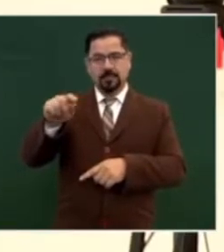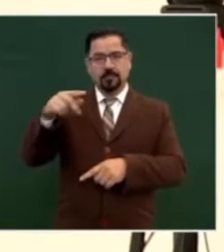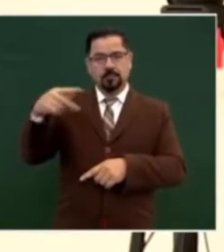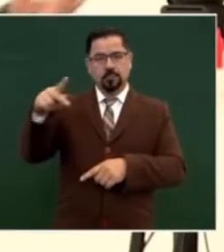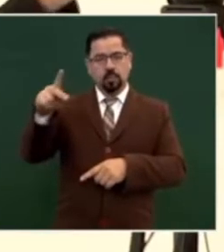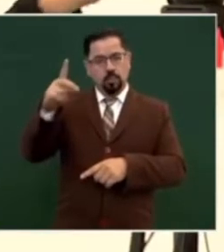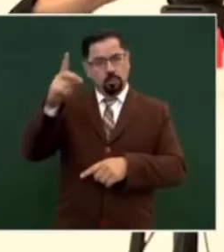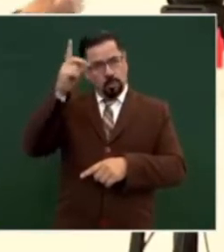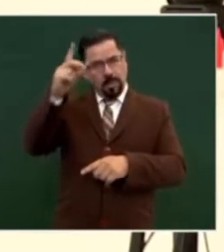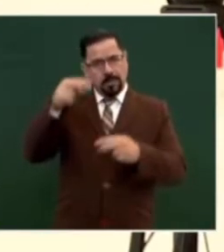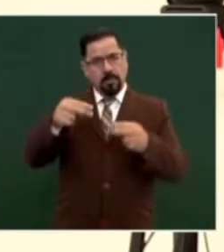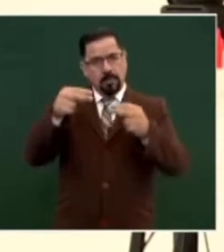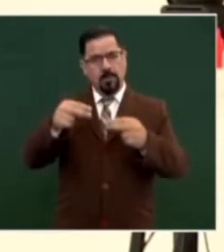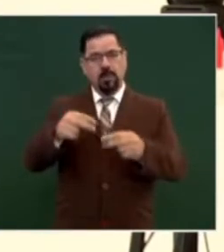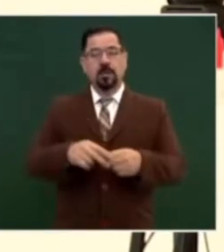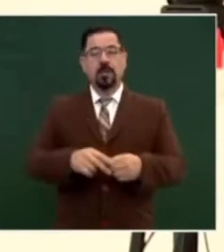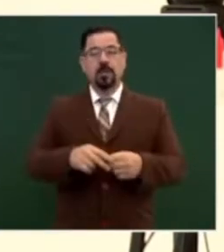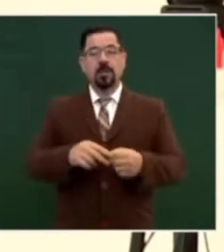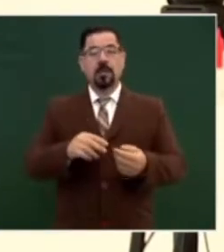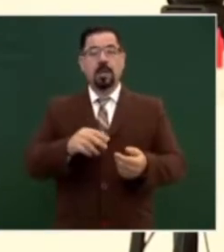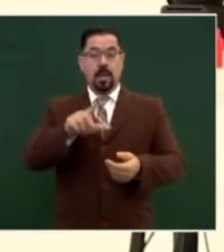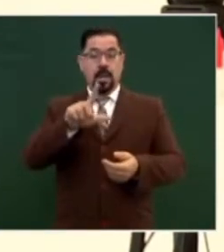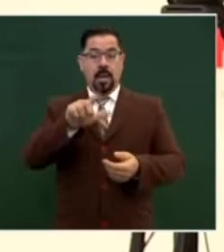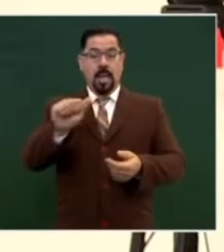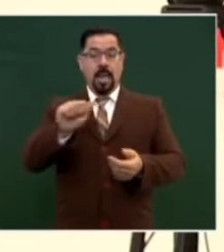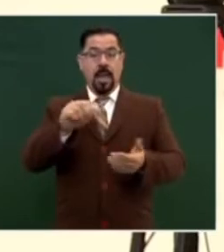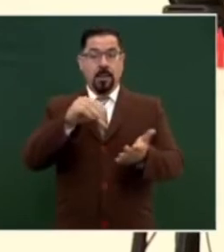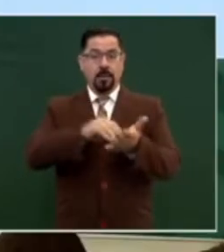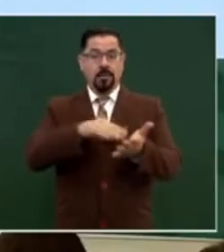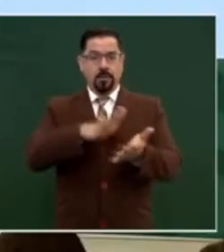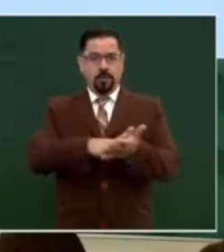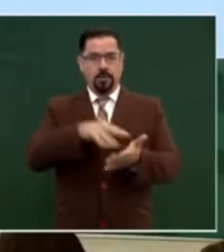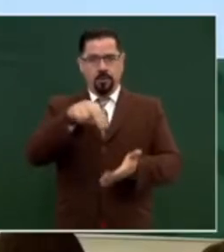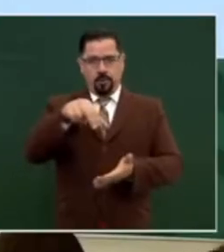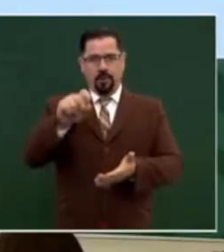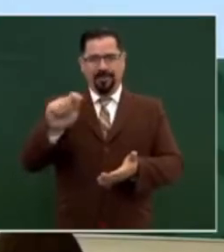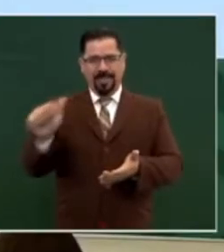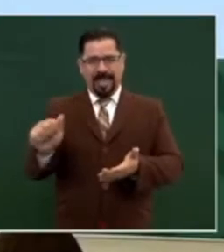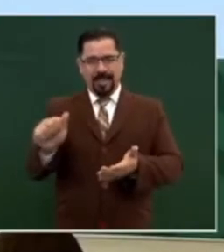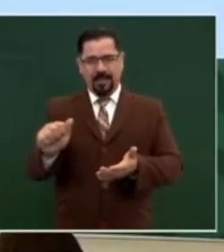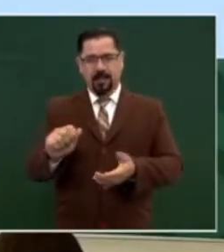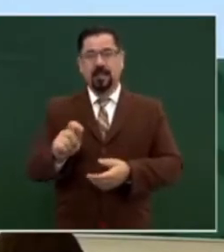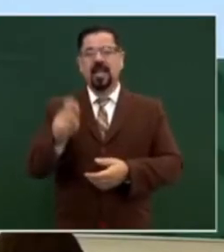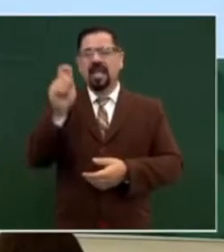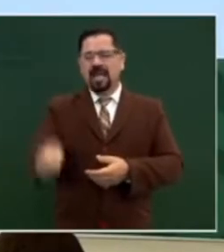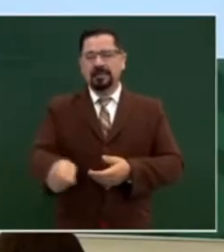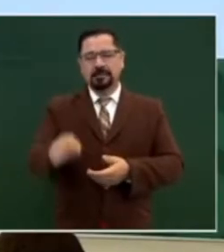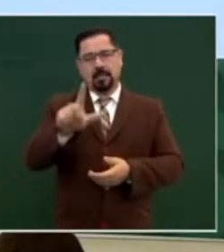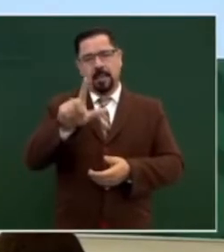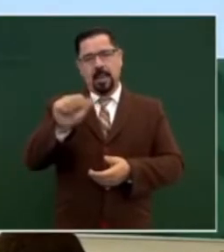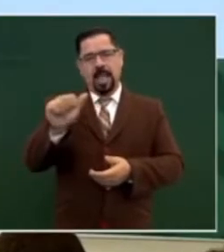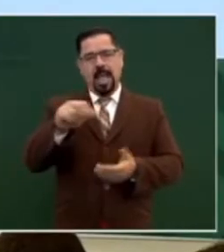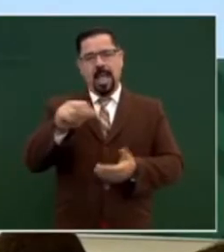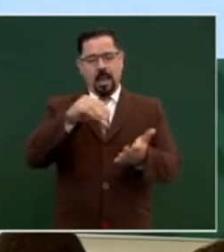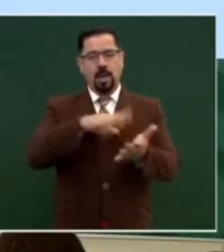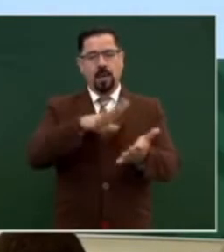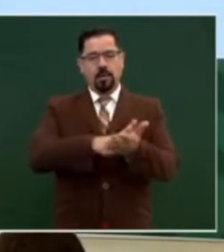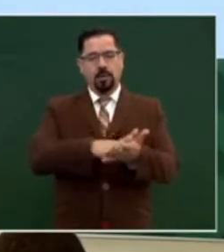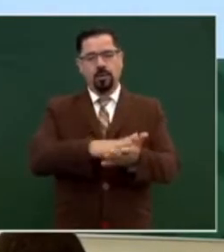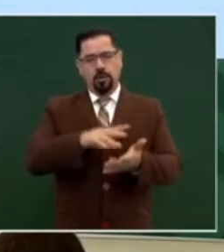ya que estamos en eso la nota es la nota latinos